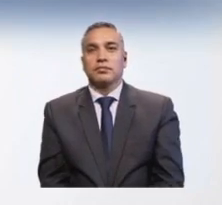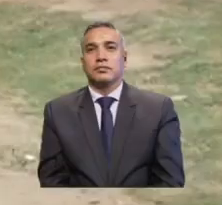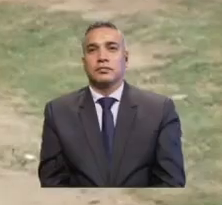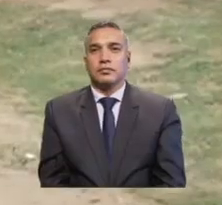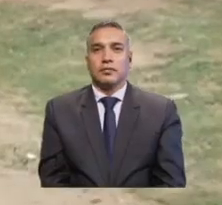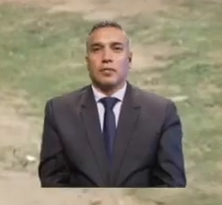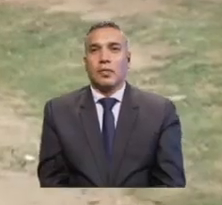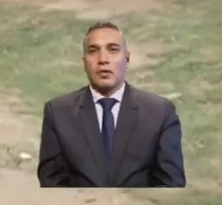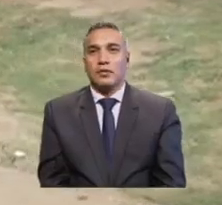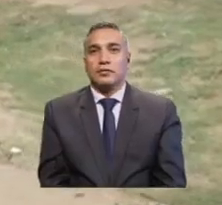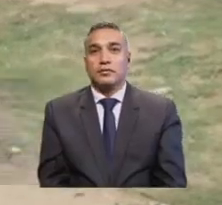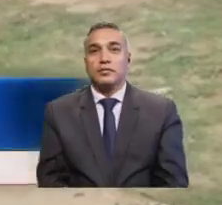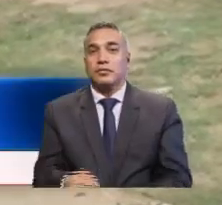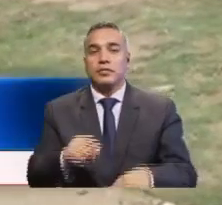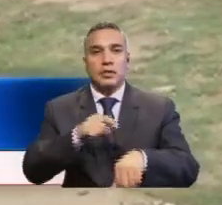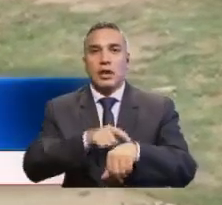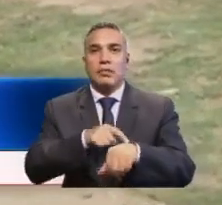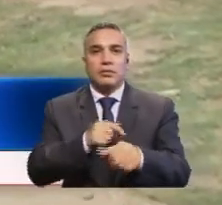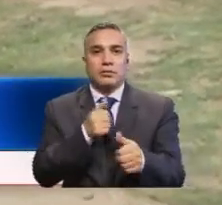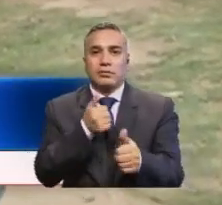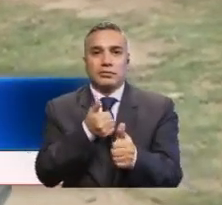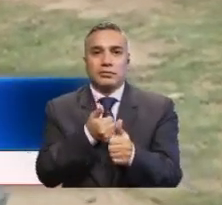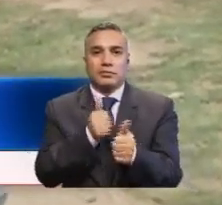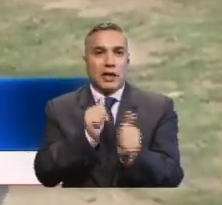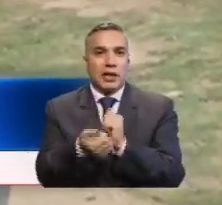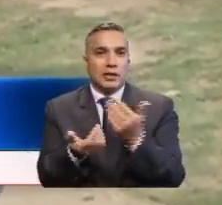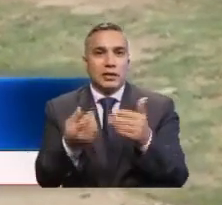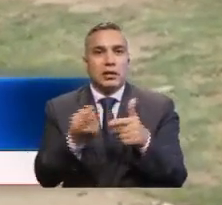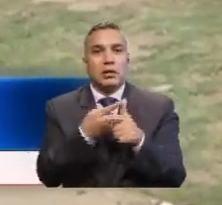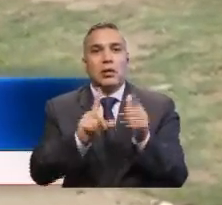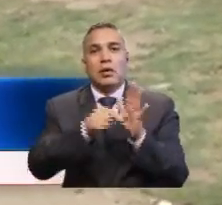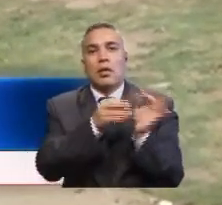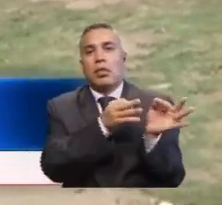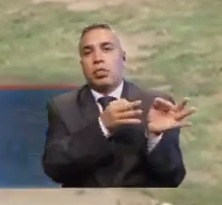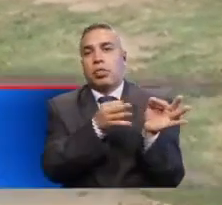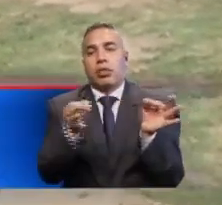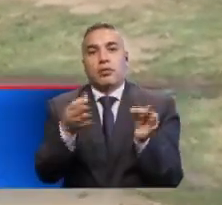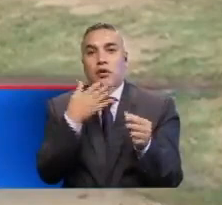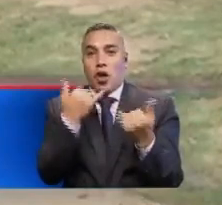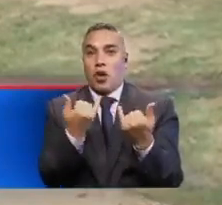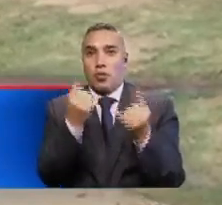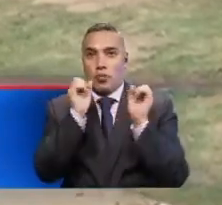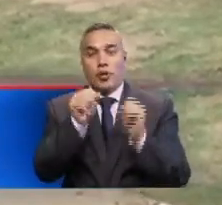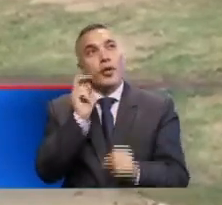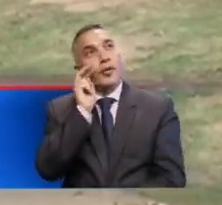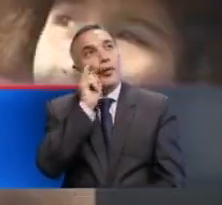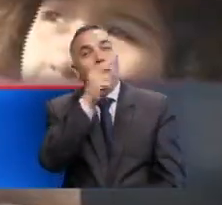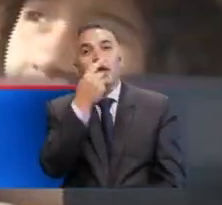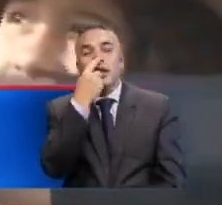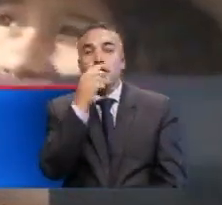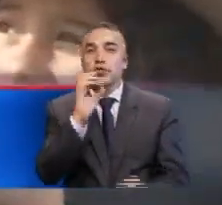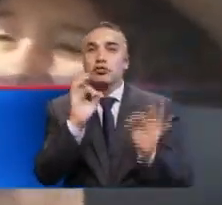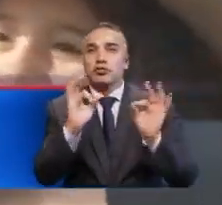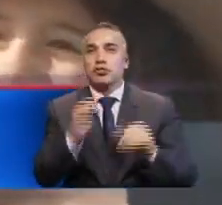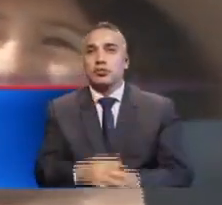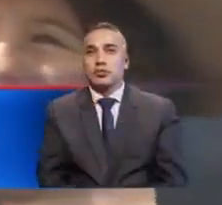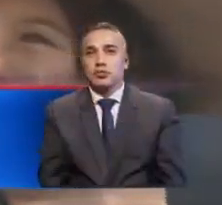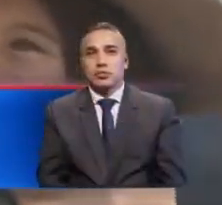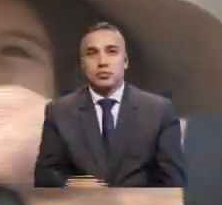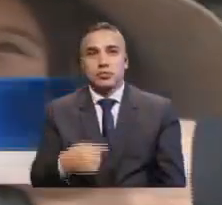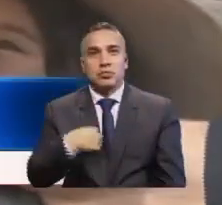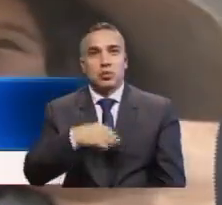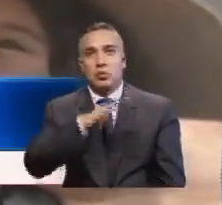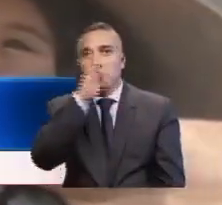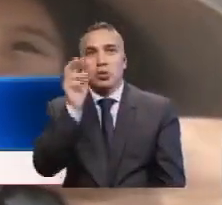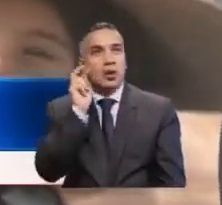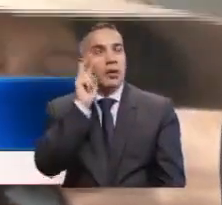www.oaqepn.edu.es/cometa verde. Sucede cada cierto tiempo, entonces me parece muy interesante poder estar observando este fenómeno. De verdad no he visto ningún, no he